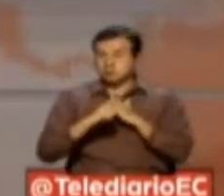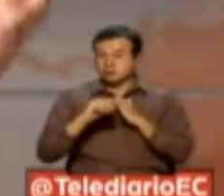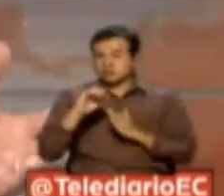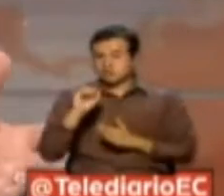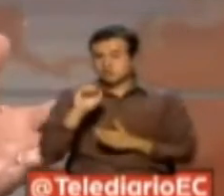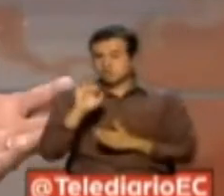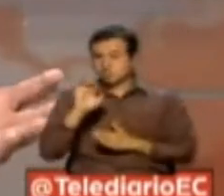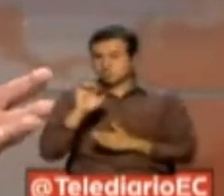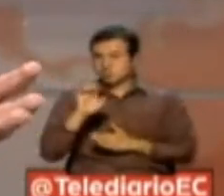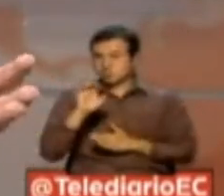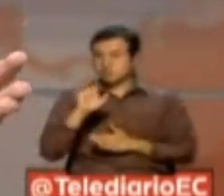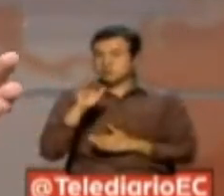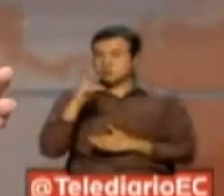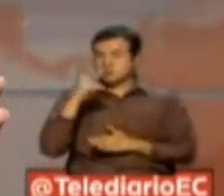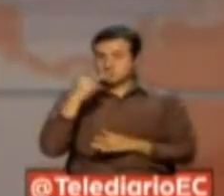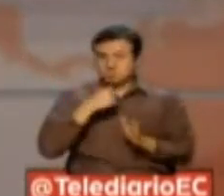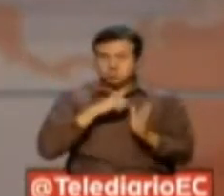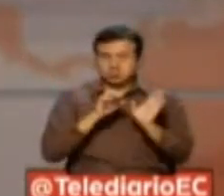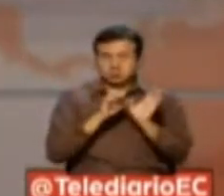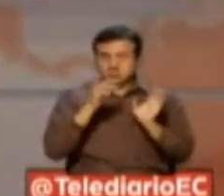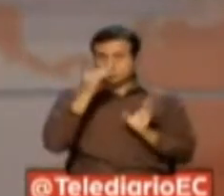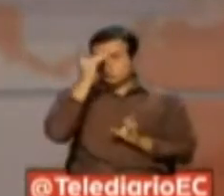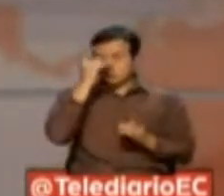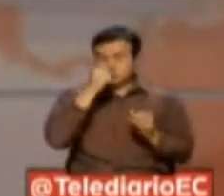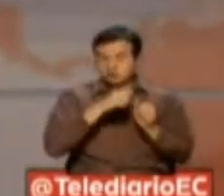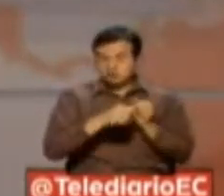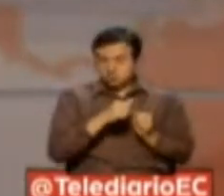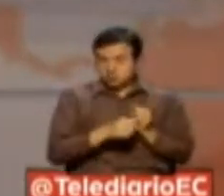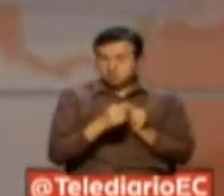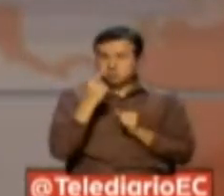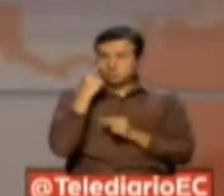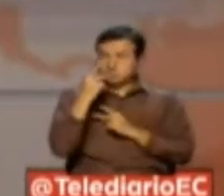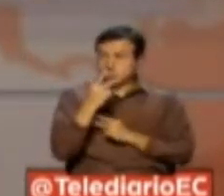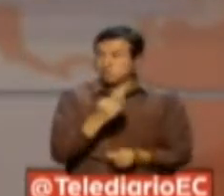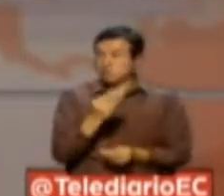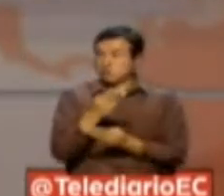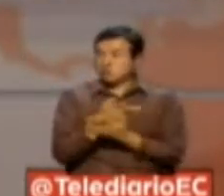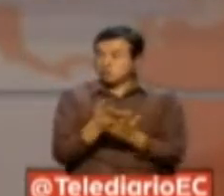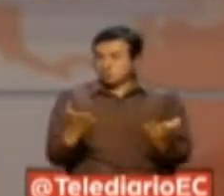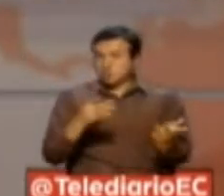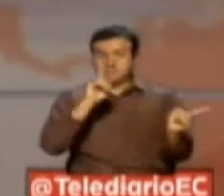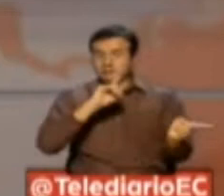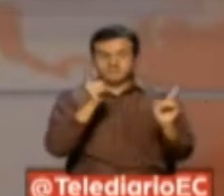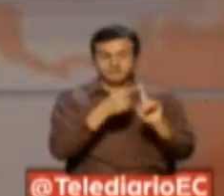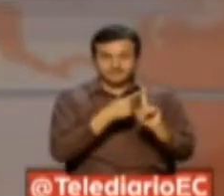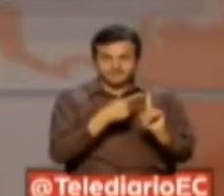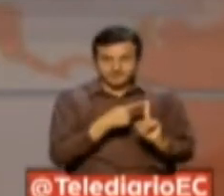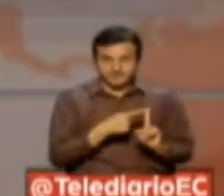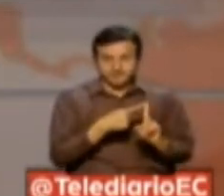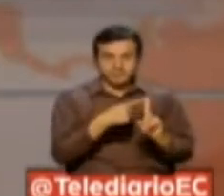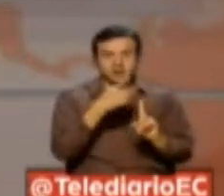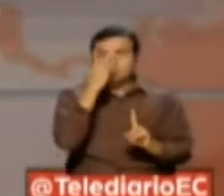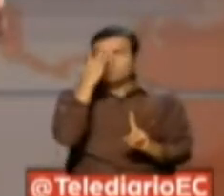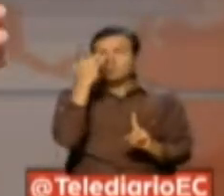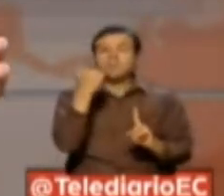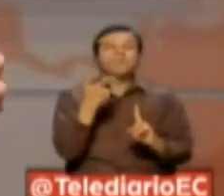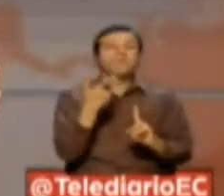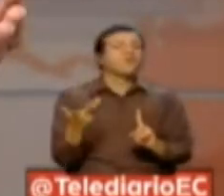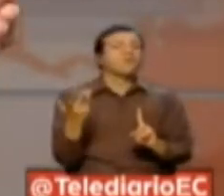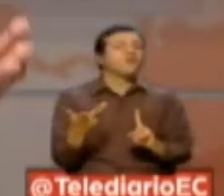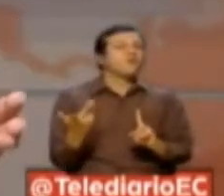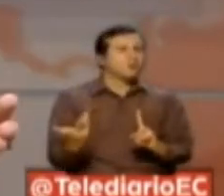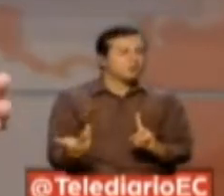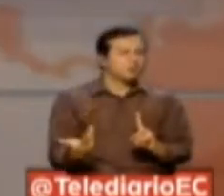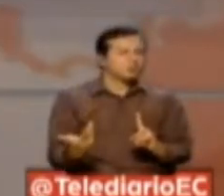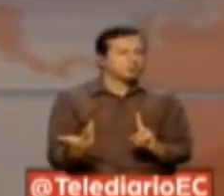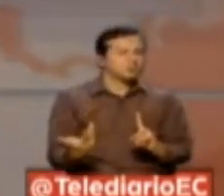cetes porque son emitidos por ministerios finanzas y tiene la competencia para determinar primero por qué por